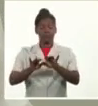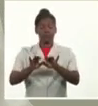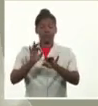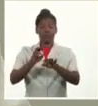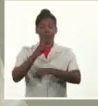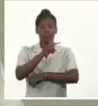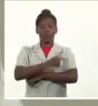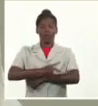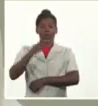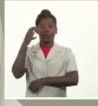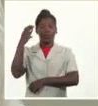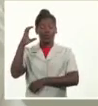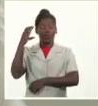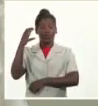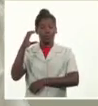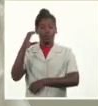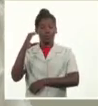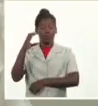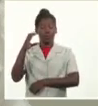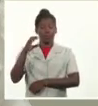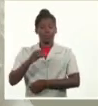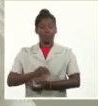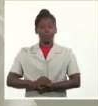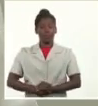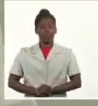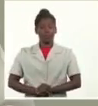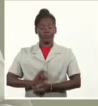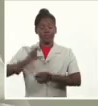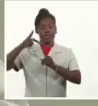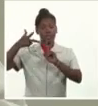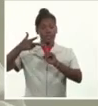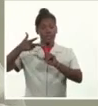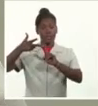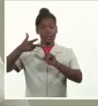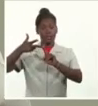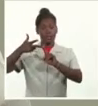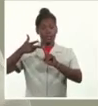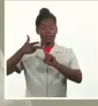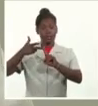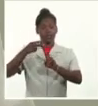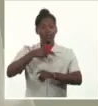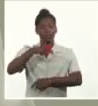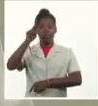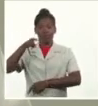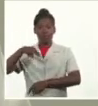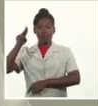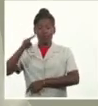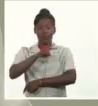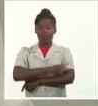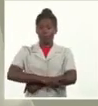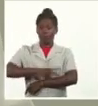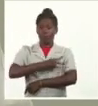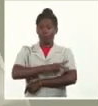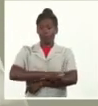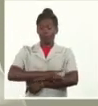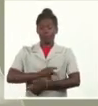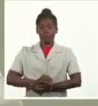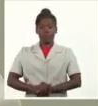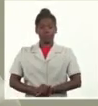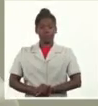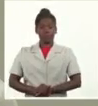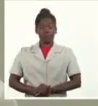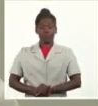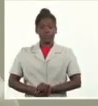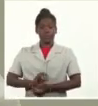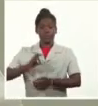Colombia. John Otto Brodholt, enviado especial del Reino de Noruega. Monseñor Héctor Fabio